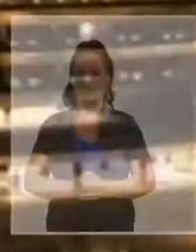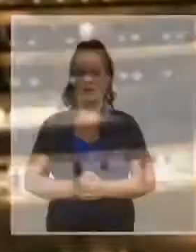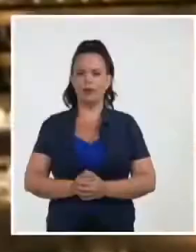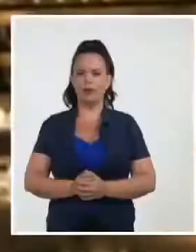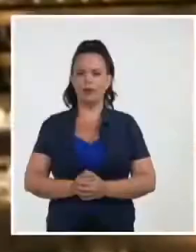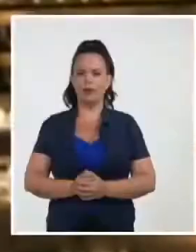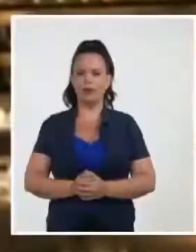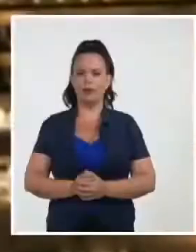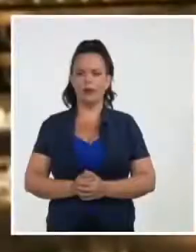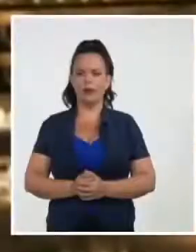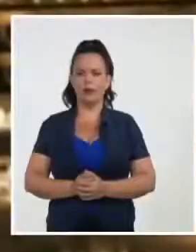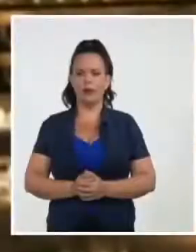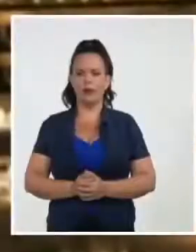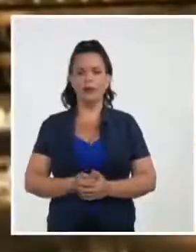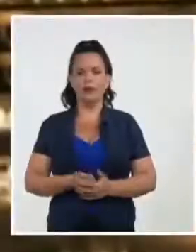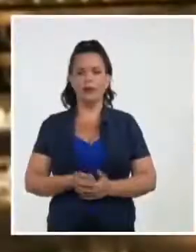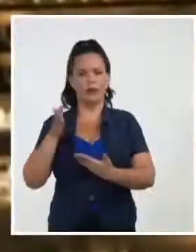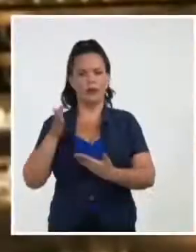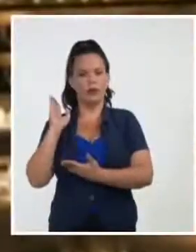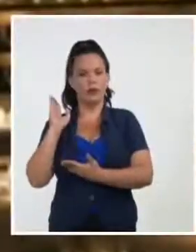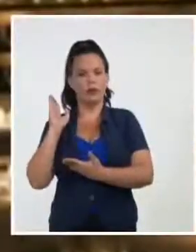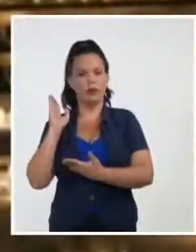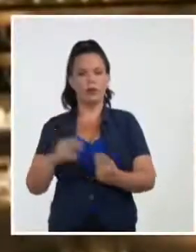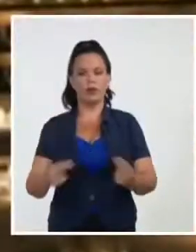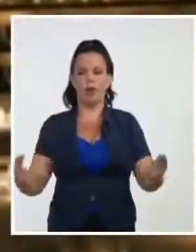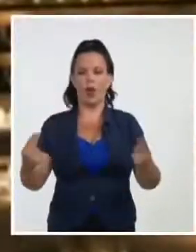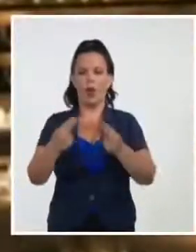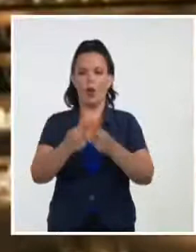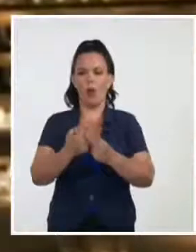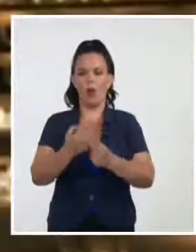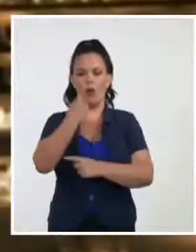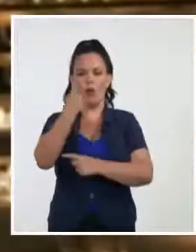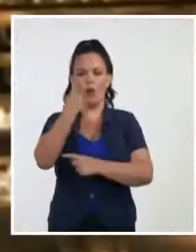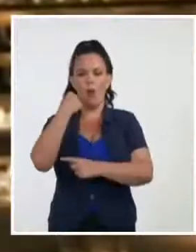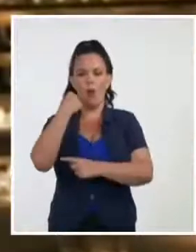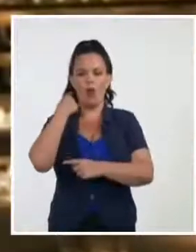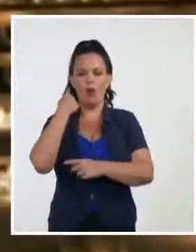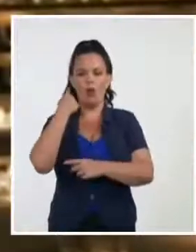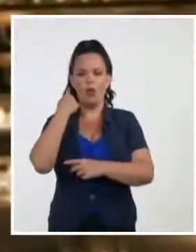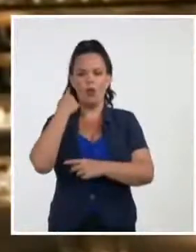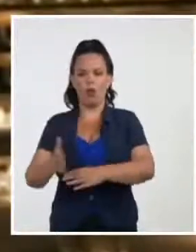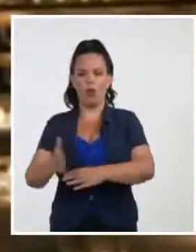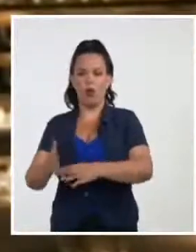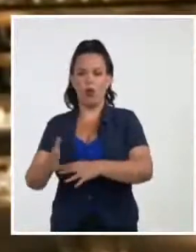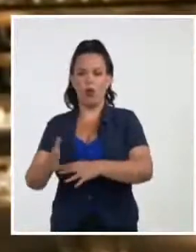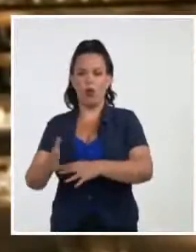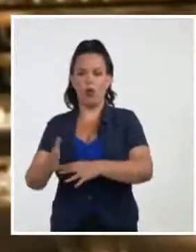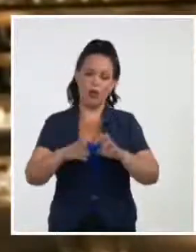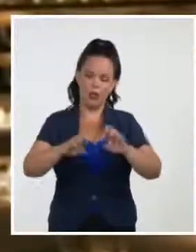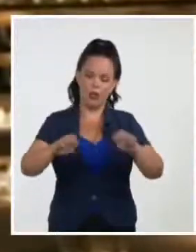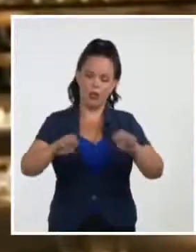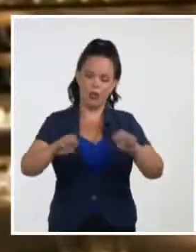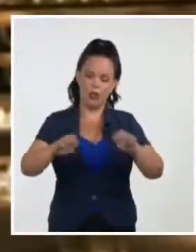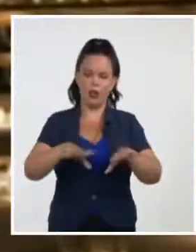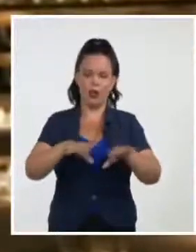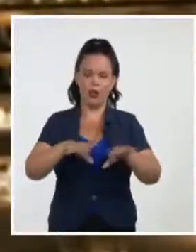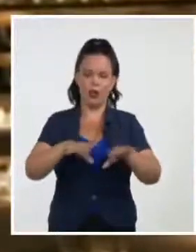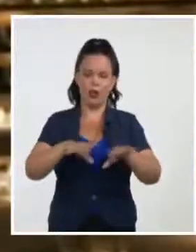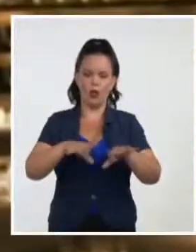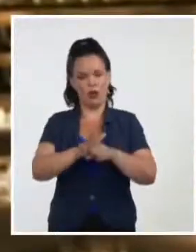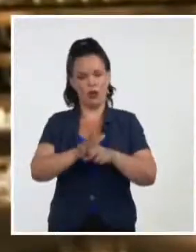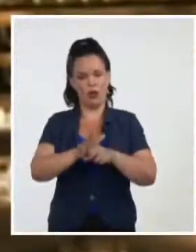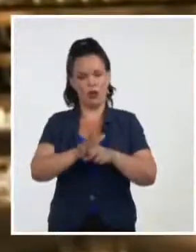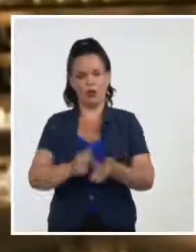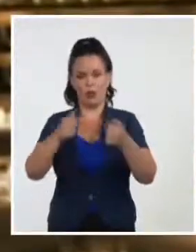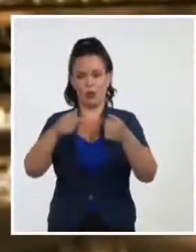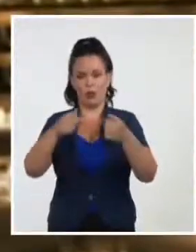Unos Juegos que se celebran con un año de retraso y en medio de la incertidumbre por el avance del COVID. La ceremonia, donde se ha guardado un minuto de